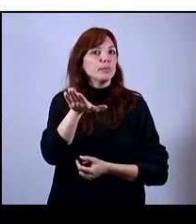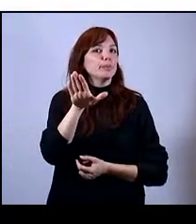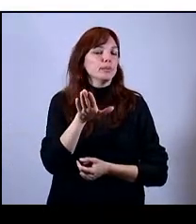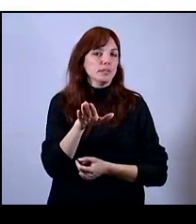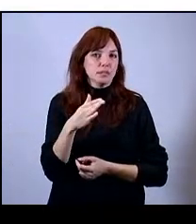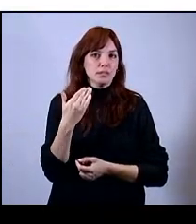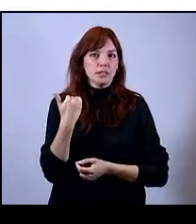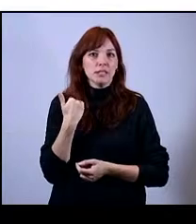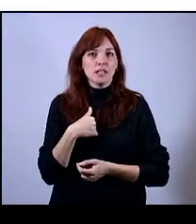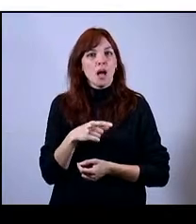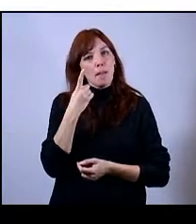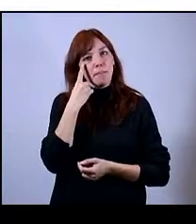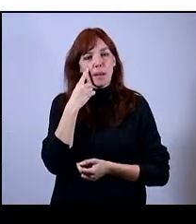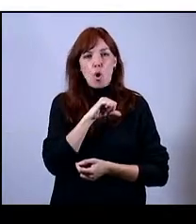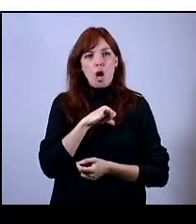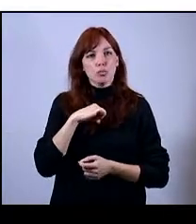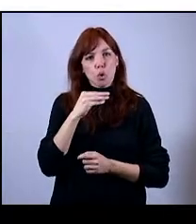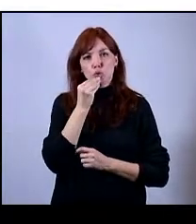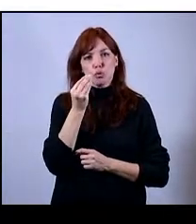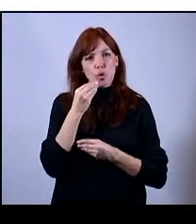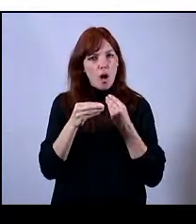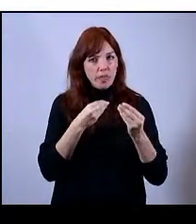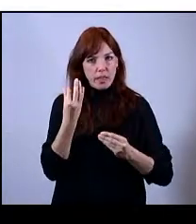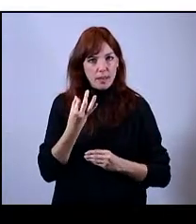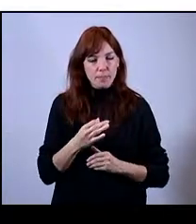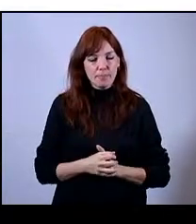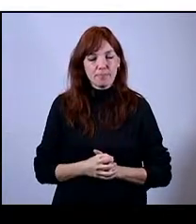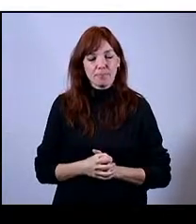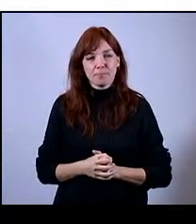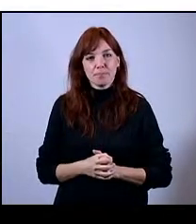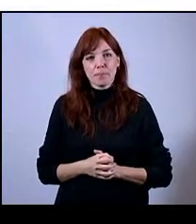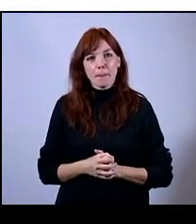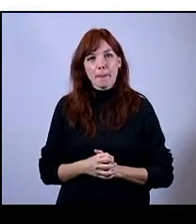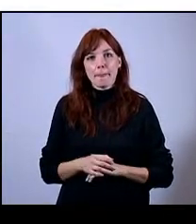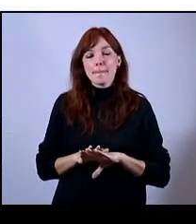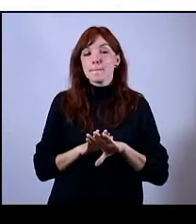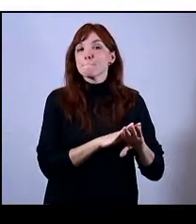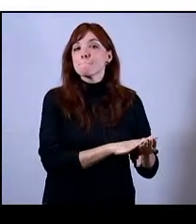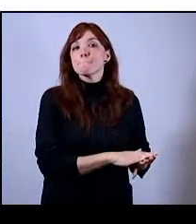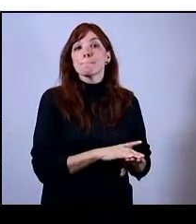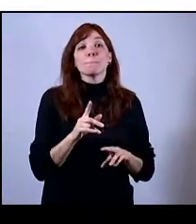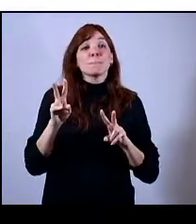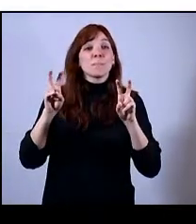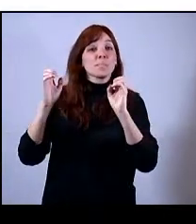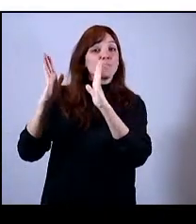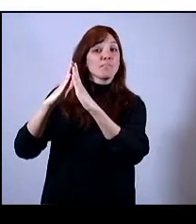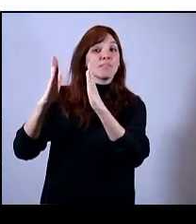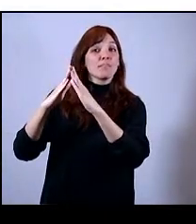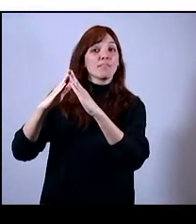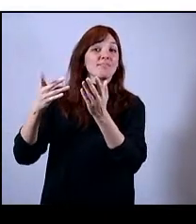con el autoconsumo, ¿no? En cuanto a vivienda,